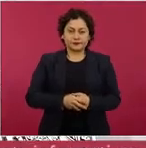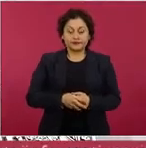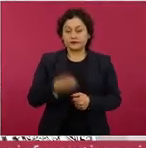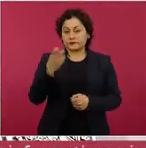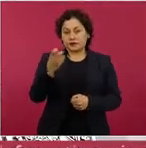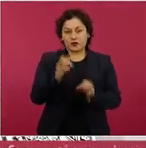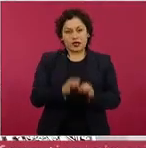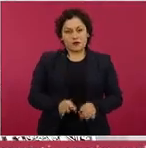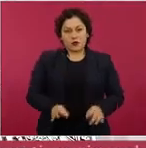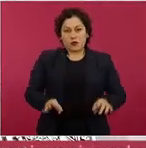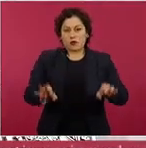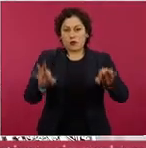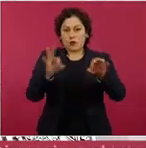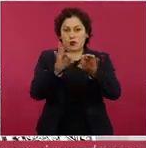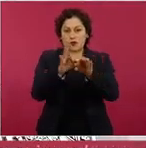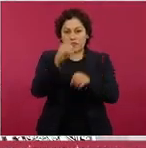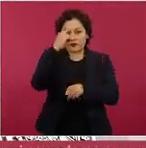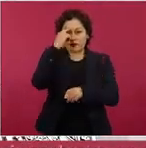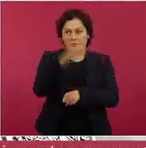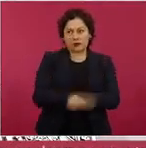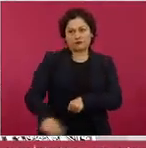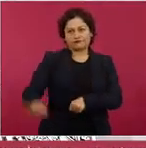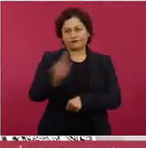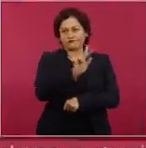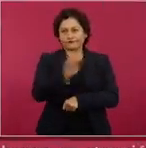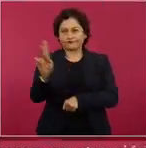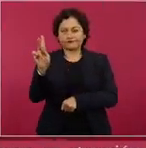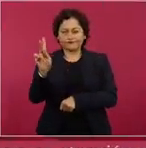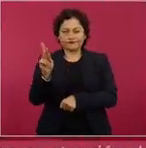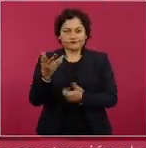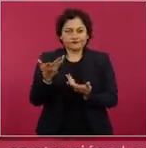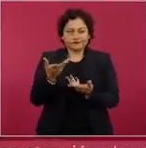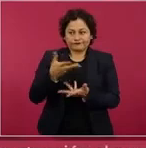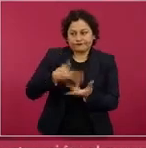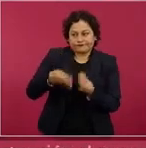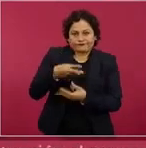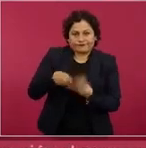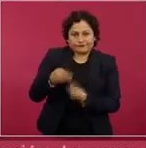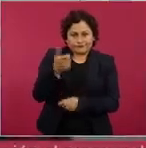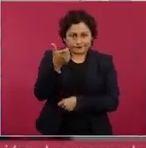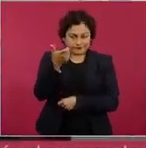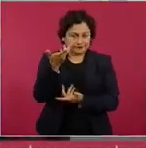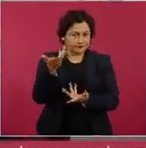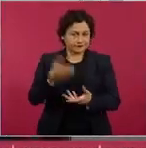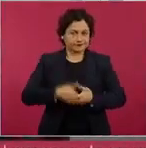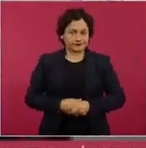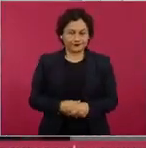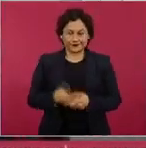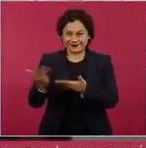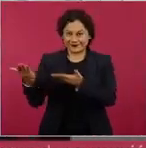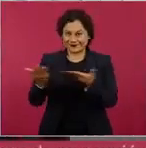apoyar la economía popular. Entonces vamos con Ricardo, que nos informe.